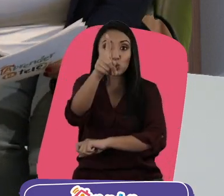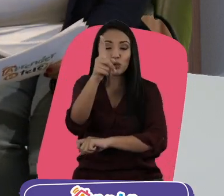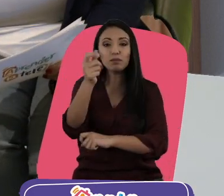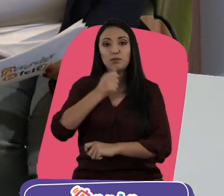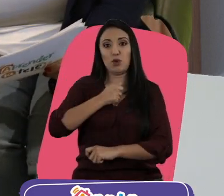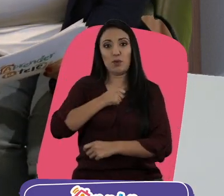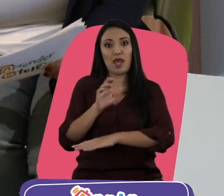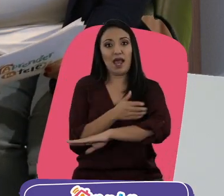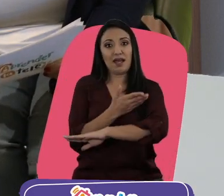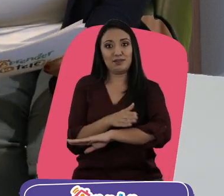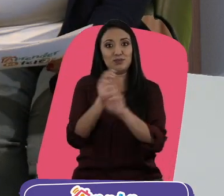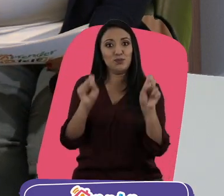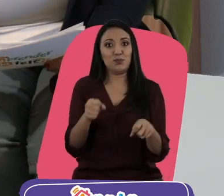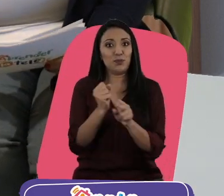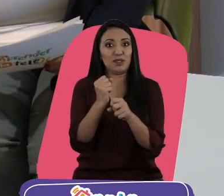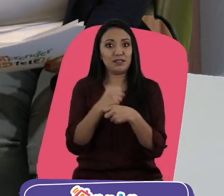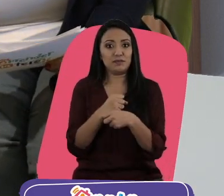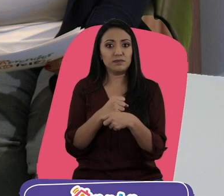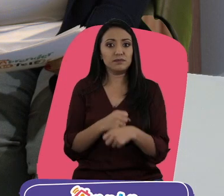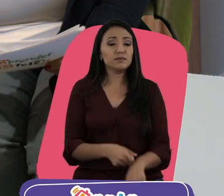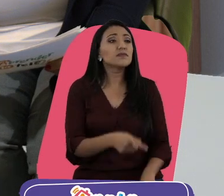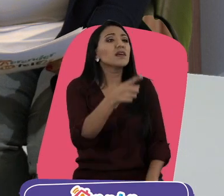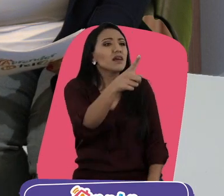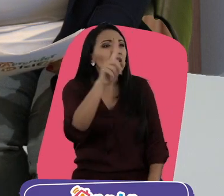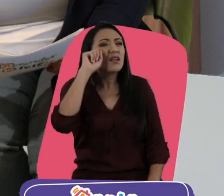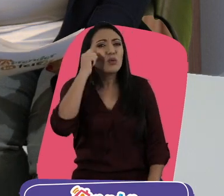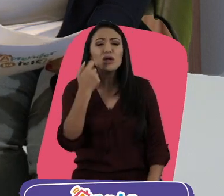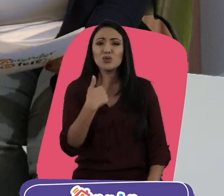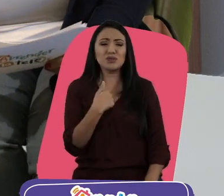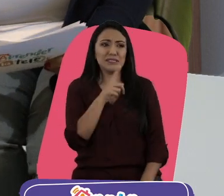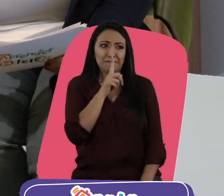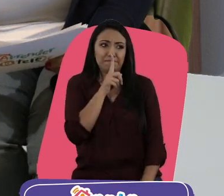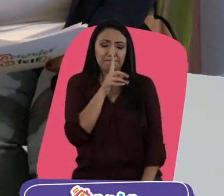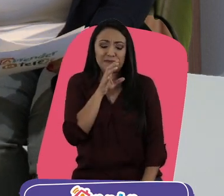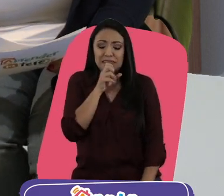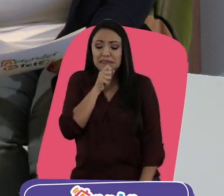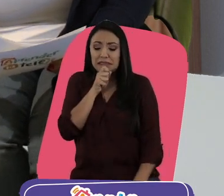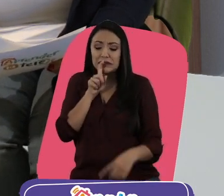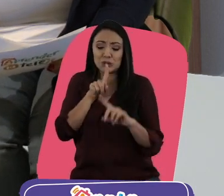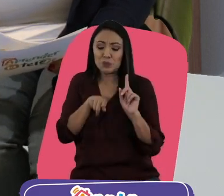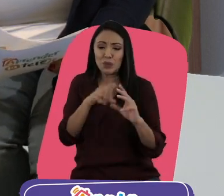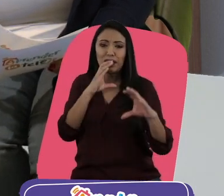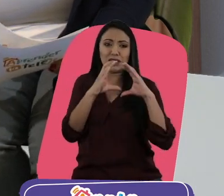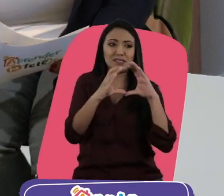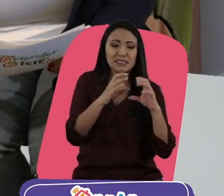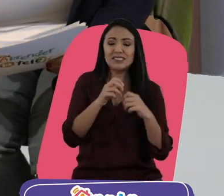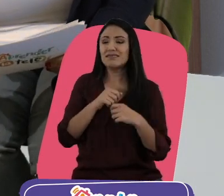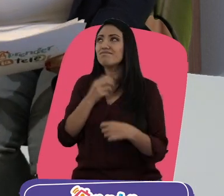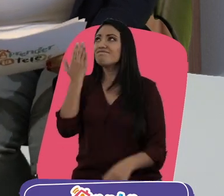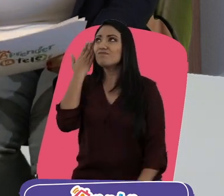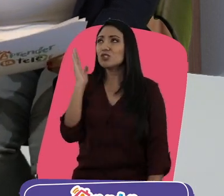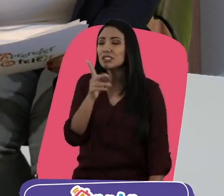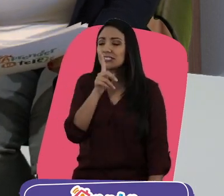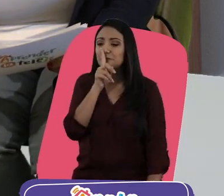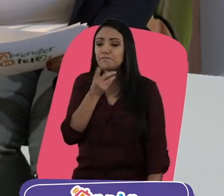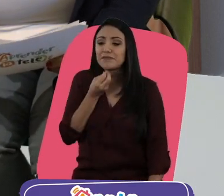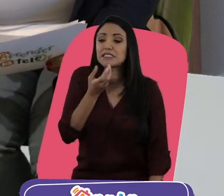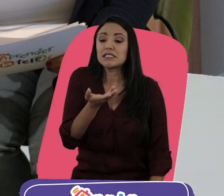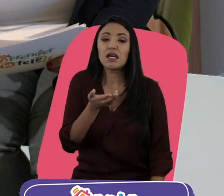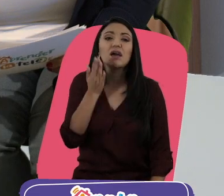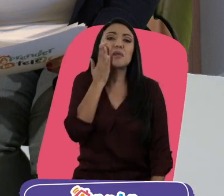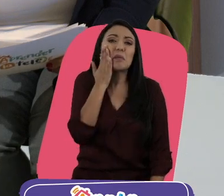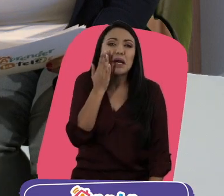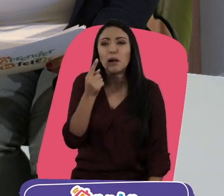tu canción propia. Y recuerden, chicos, que a través de la música, si es que se te hace difícil expresar lo que sientes, si es que a veces no sabes